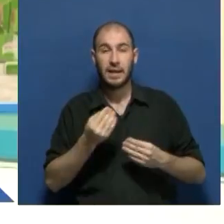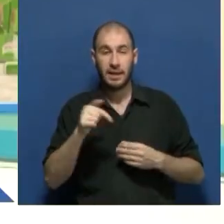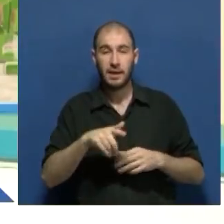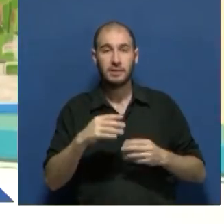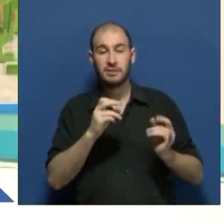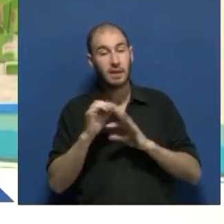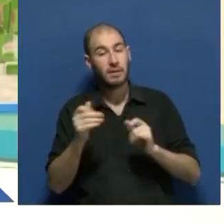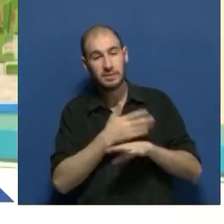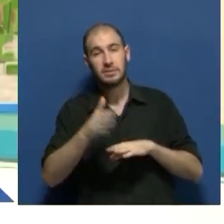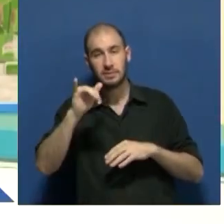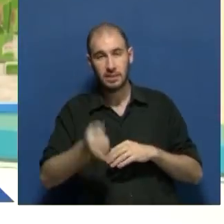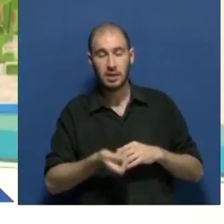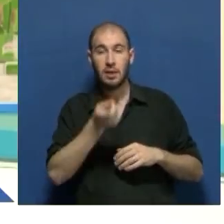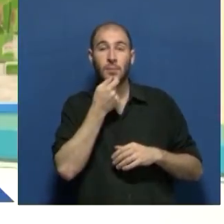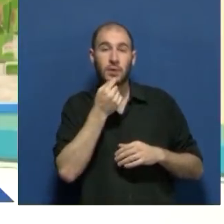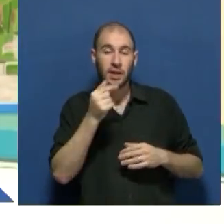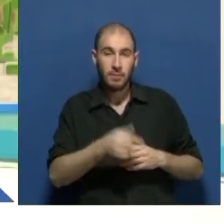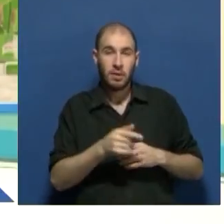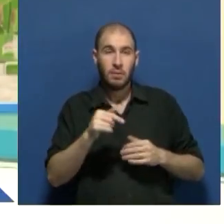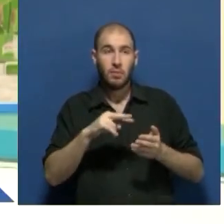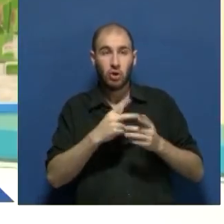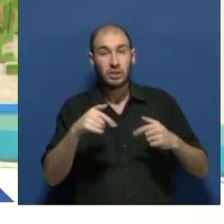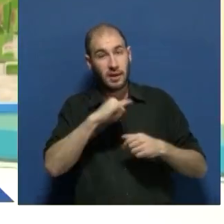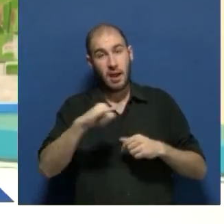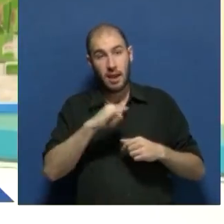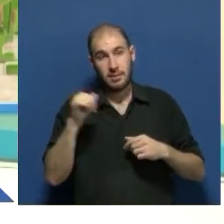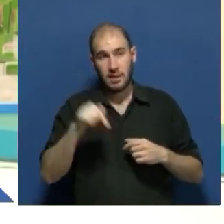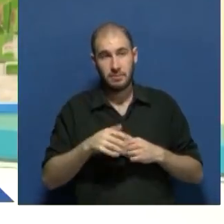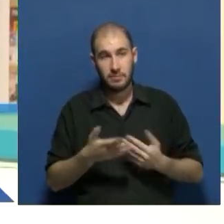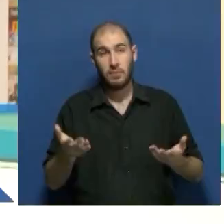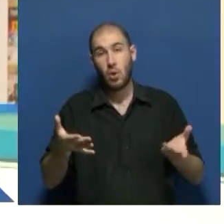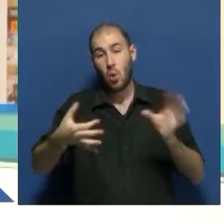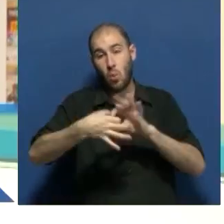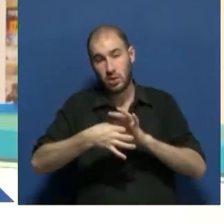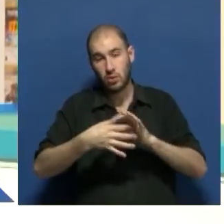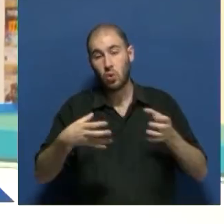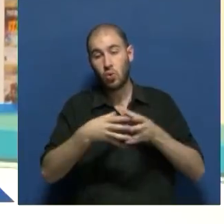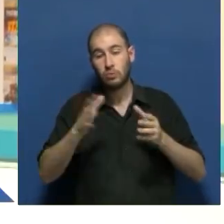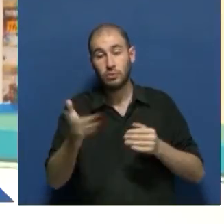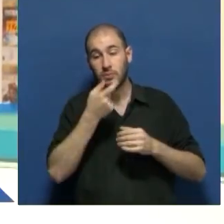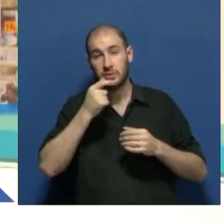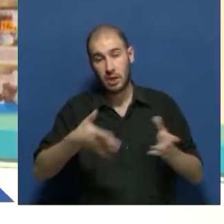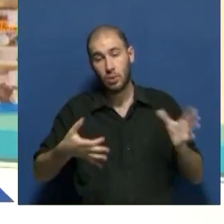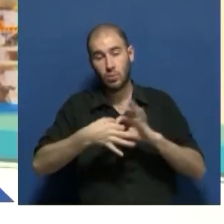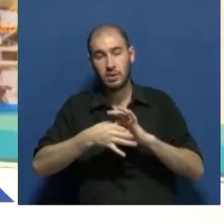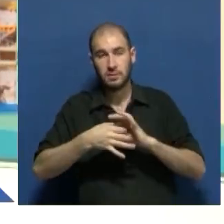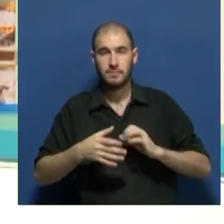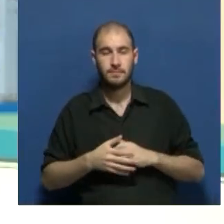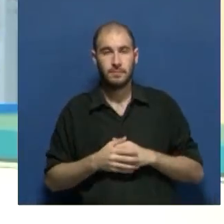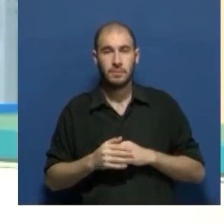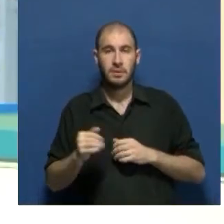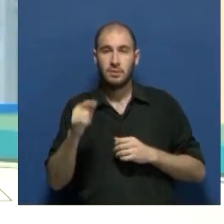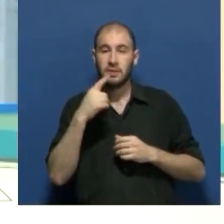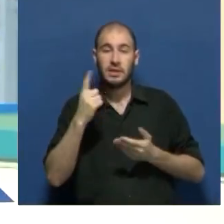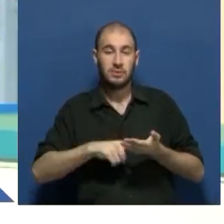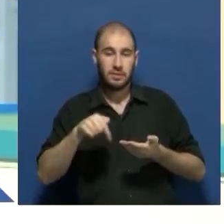esta discusión y si ven que está teniendo efectos negativos, bueno, unirnos, digamos, todos los sectores de Mendoza para que se dejen